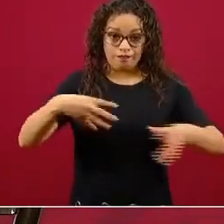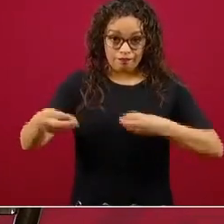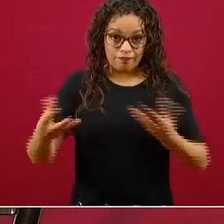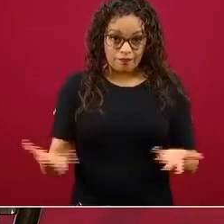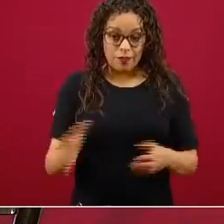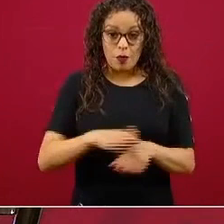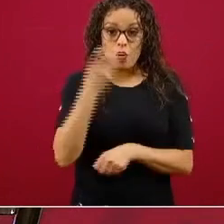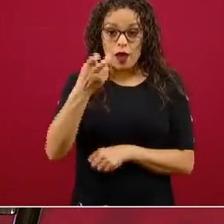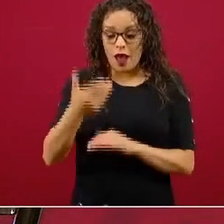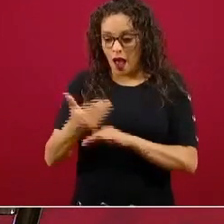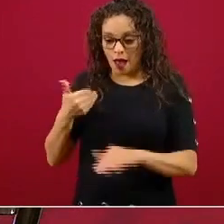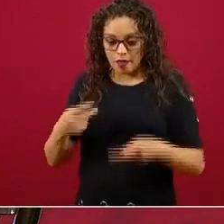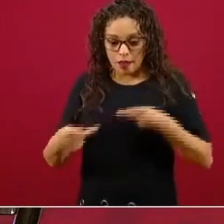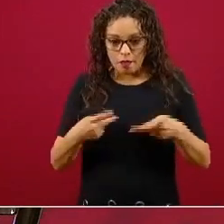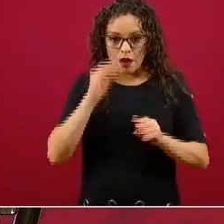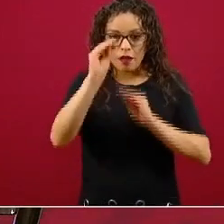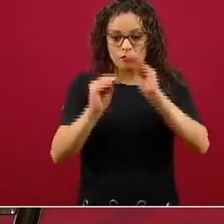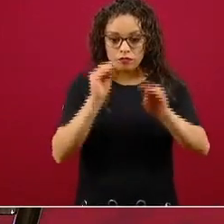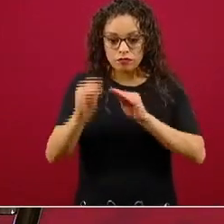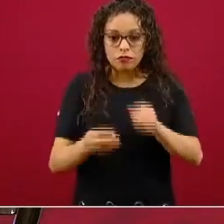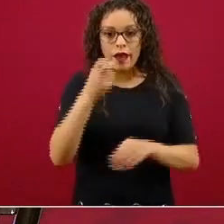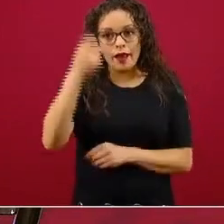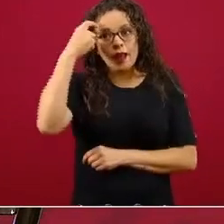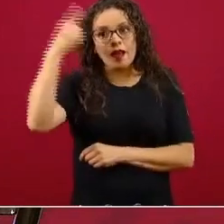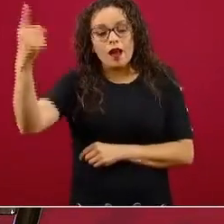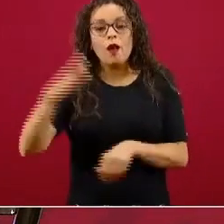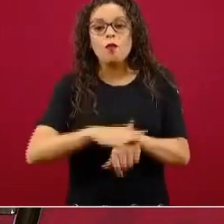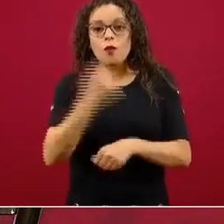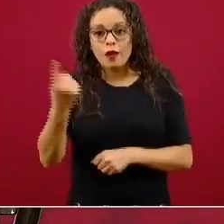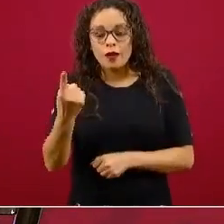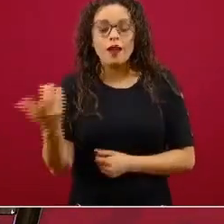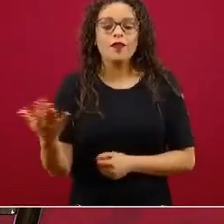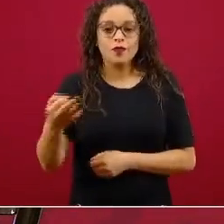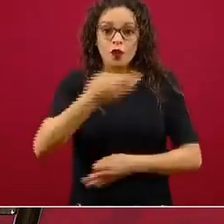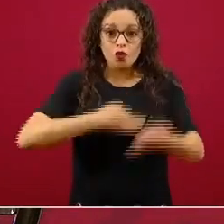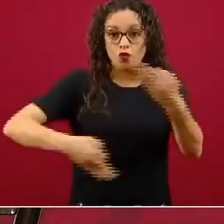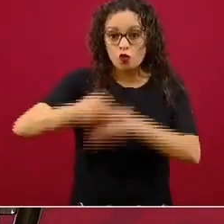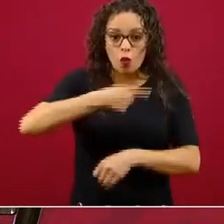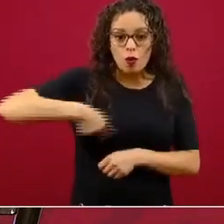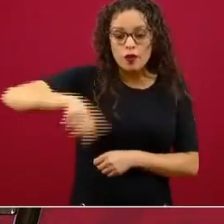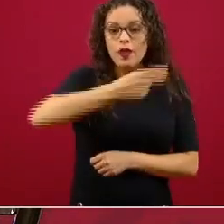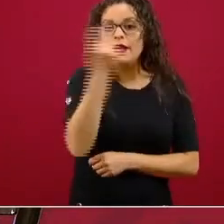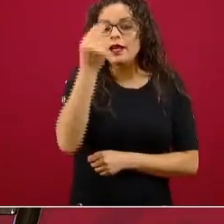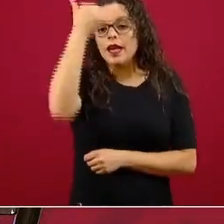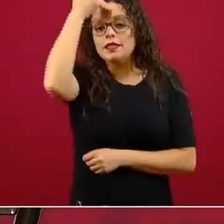nosotros como sociedad sepamos cuál es el riesgo